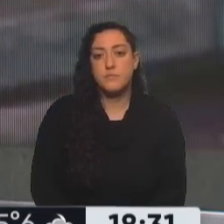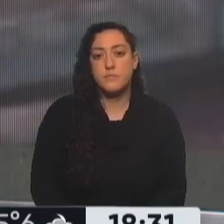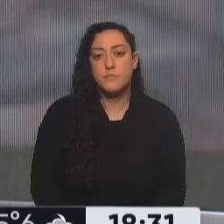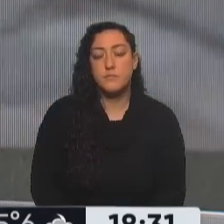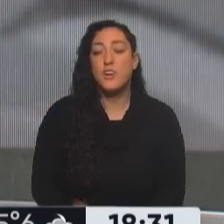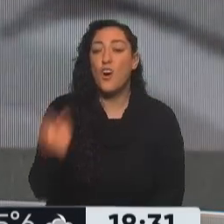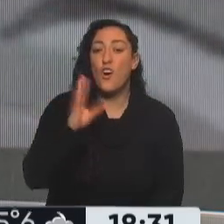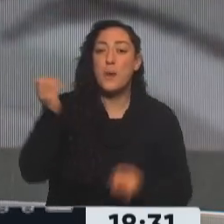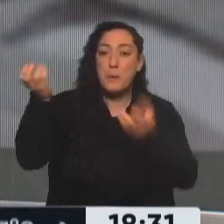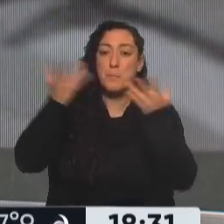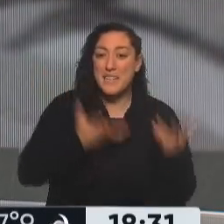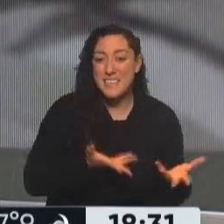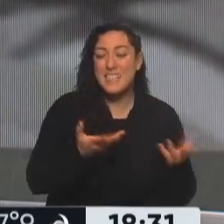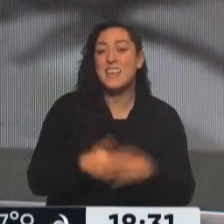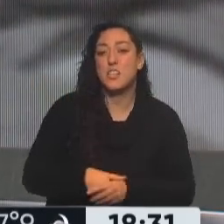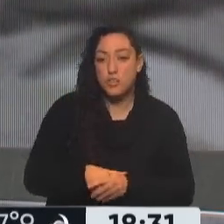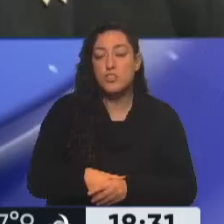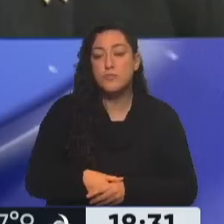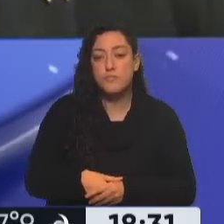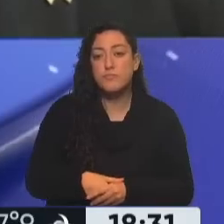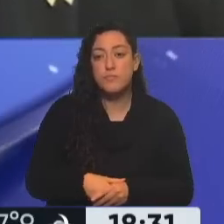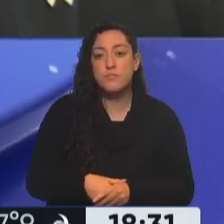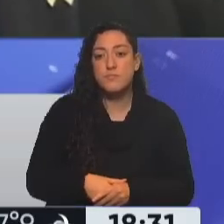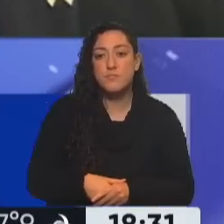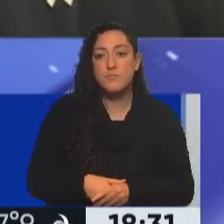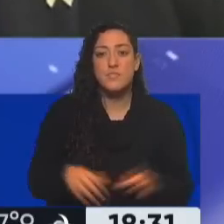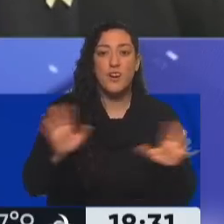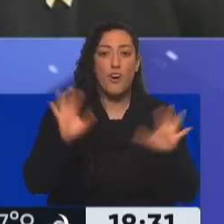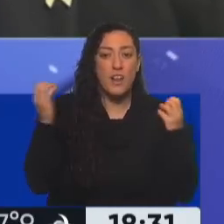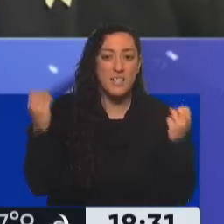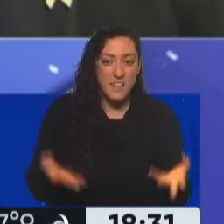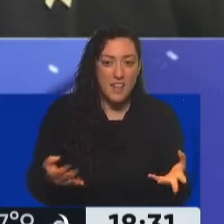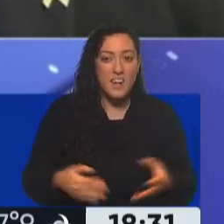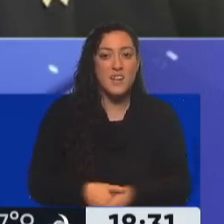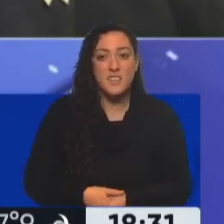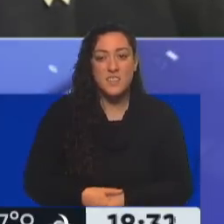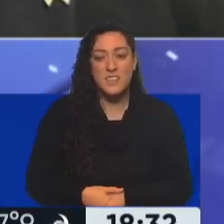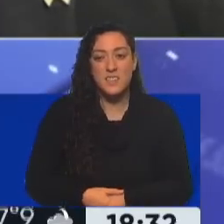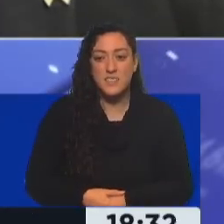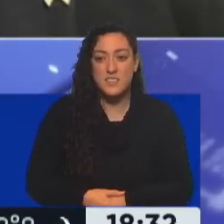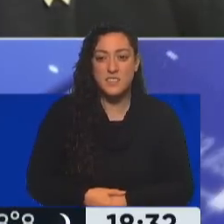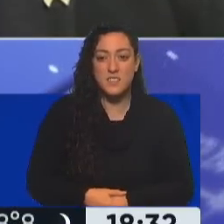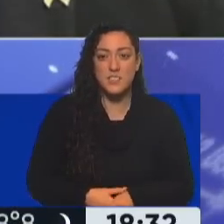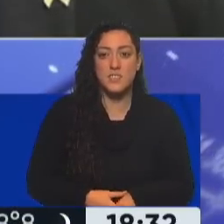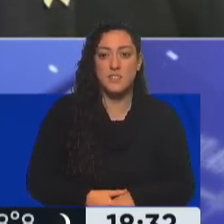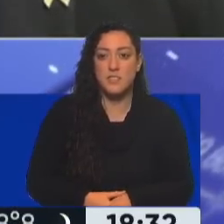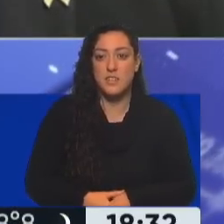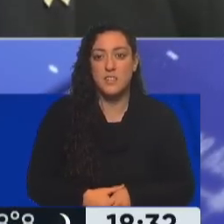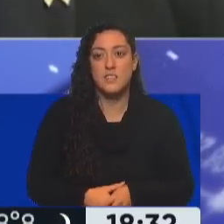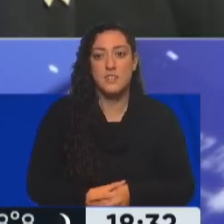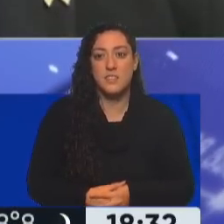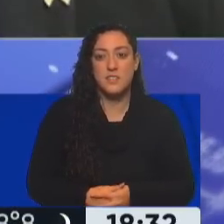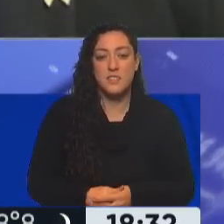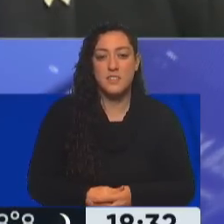Hola Kevin, bienvenido, un placer como siempre. Hola, ¿cómo estás? Muy bien, Kevin. Bueno, a ver, tu primera visión de este informe,